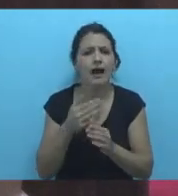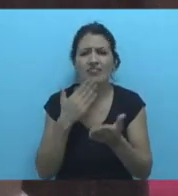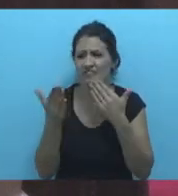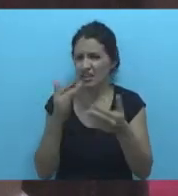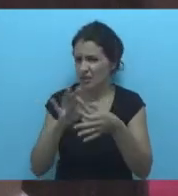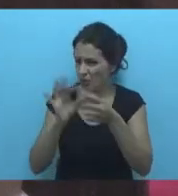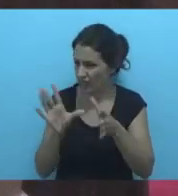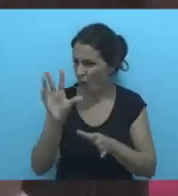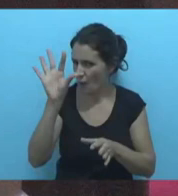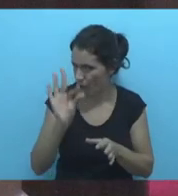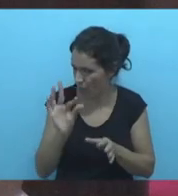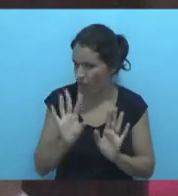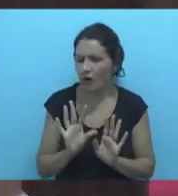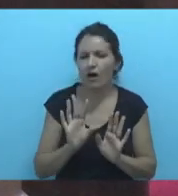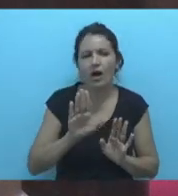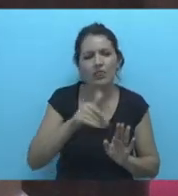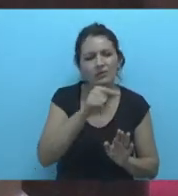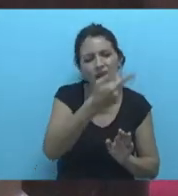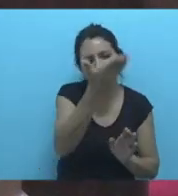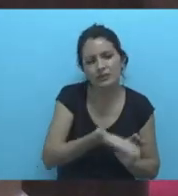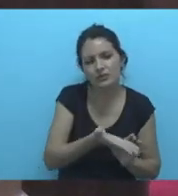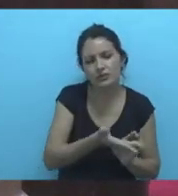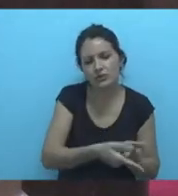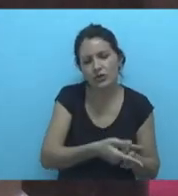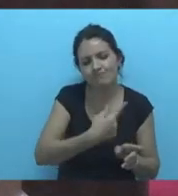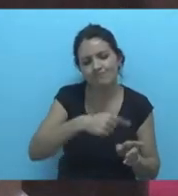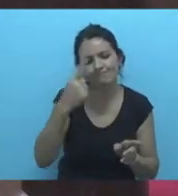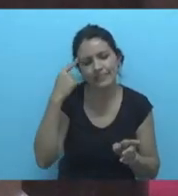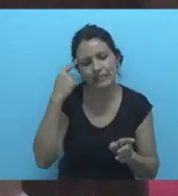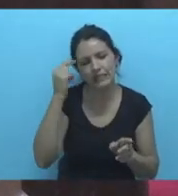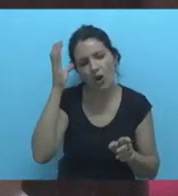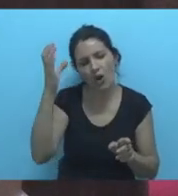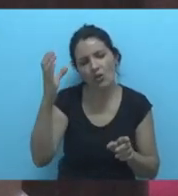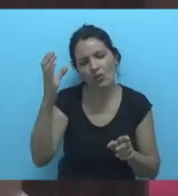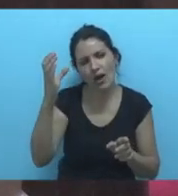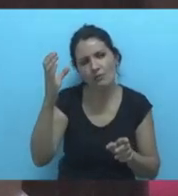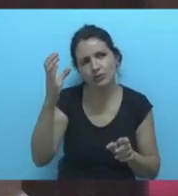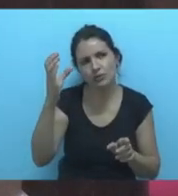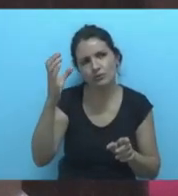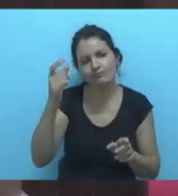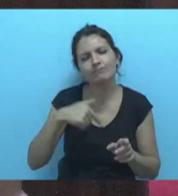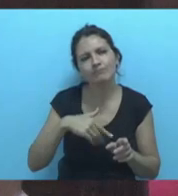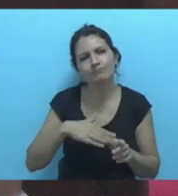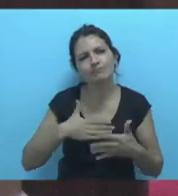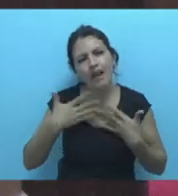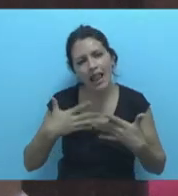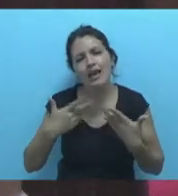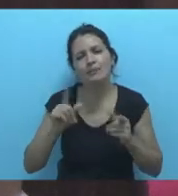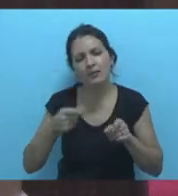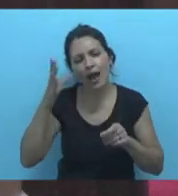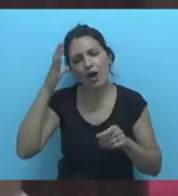de Roberto vienen hoy al caso no solamente para recordarlas con alegría, sino también para